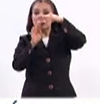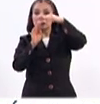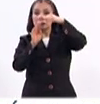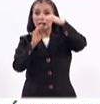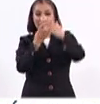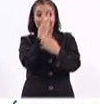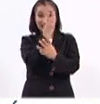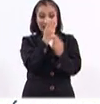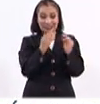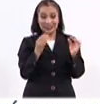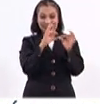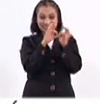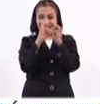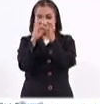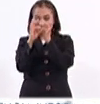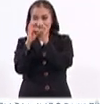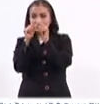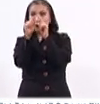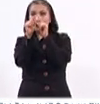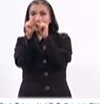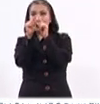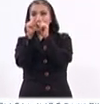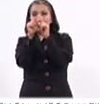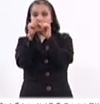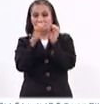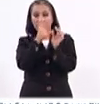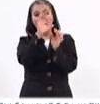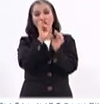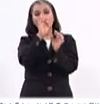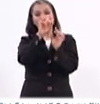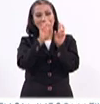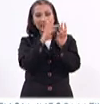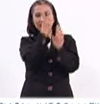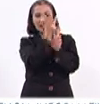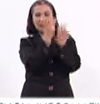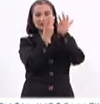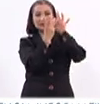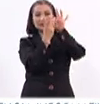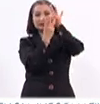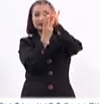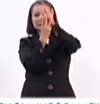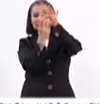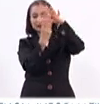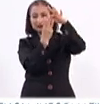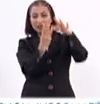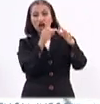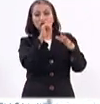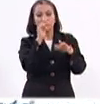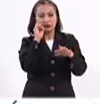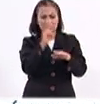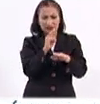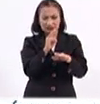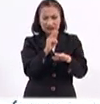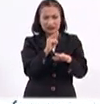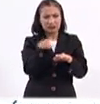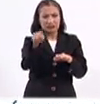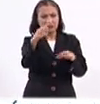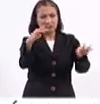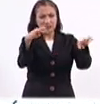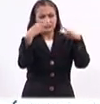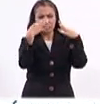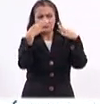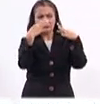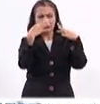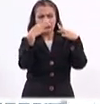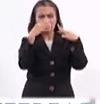pasa que las 3 notas se unen y forman, por así decirlo, un acorde, una armonía. Y entonces todas las notas se dan cuenta de que la gente que los está